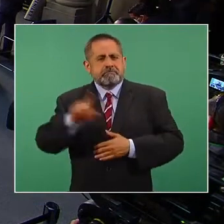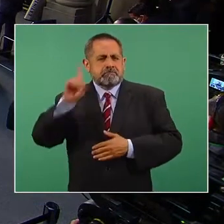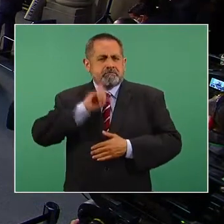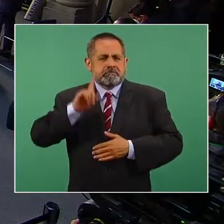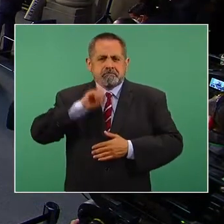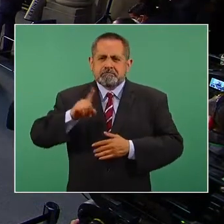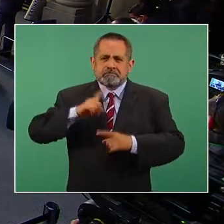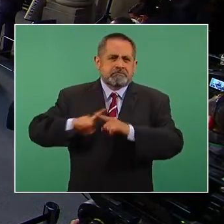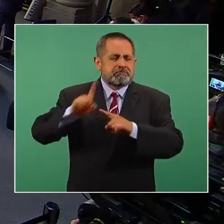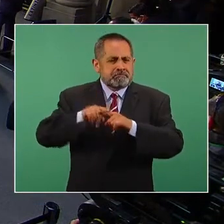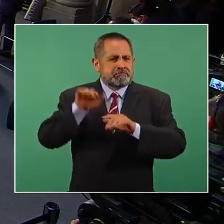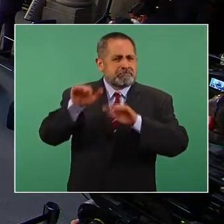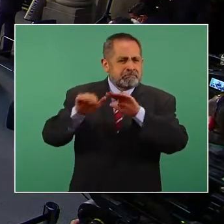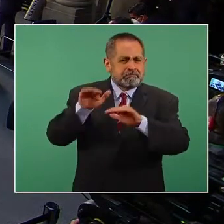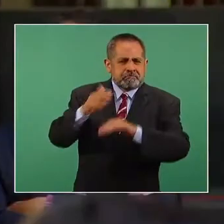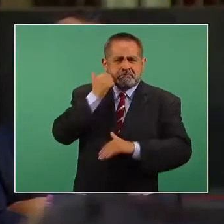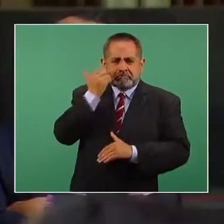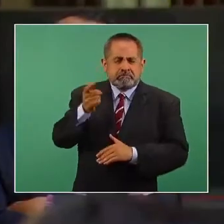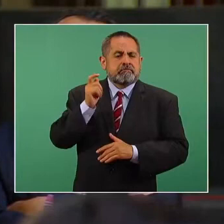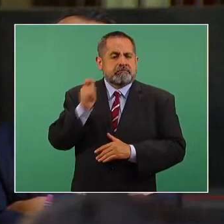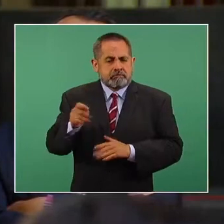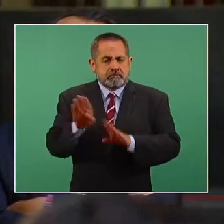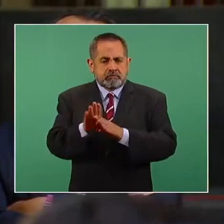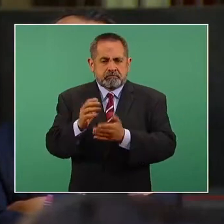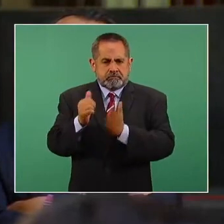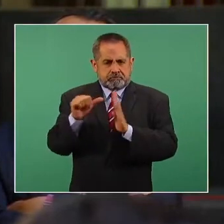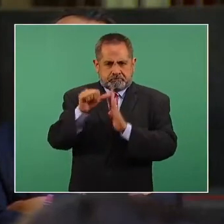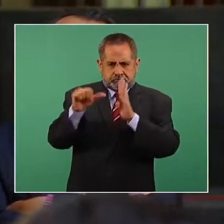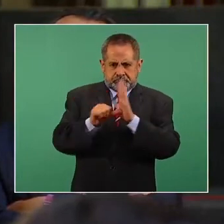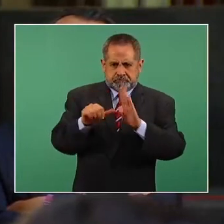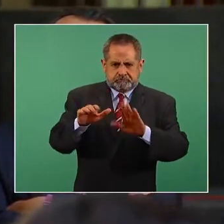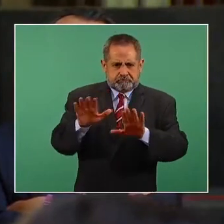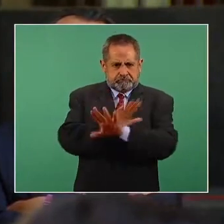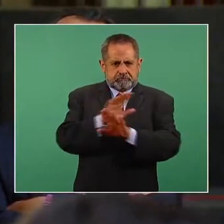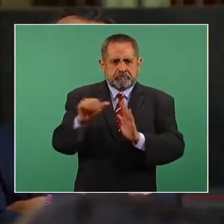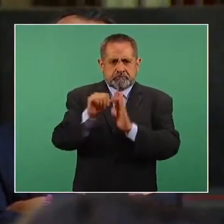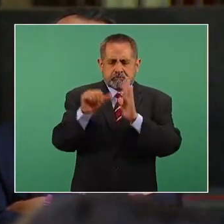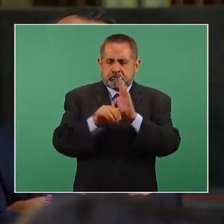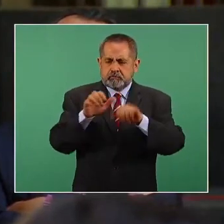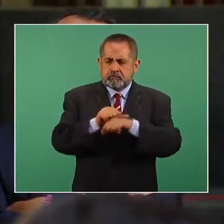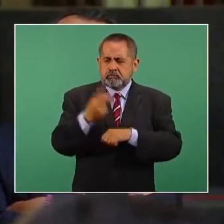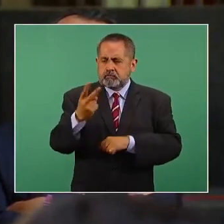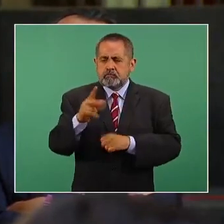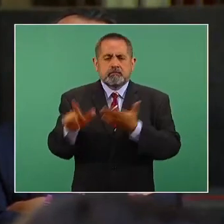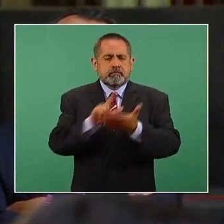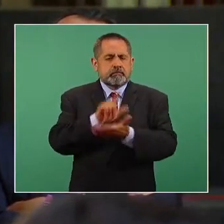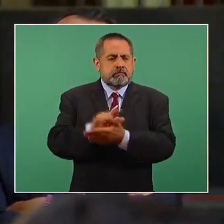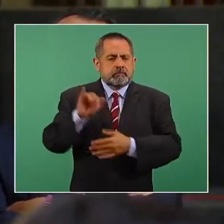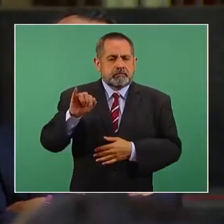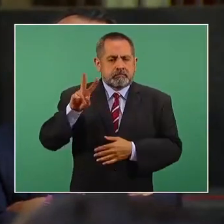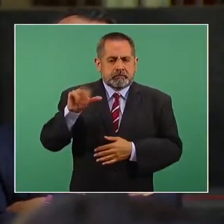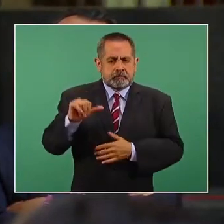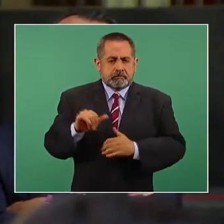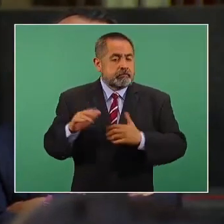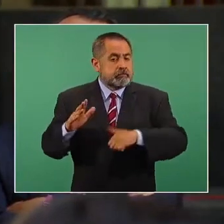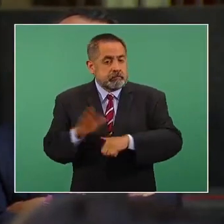todo el país en atención a reformar el artículo 2A de la ley del IVA, pues todas estas medicinas